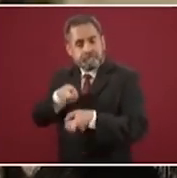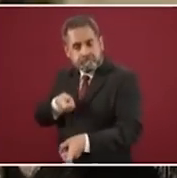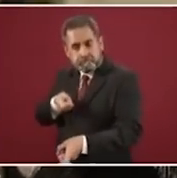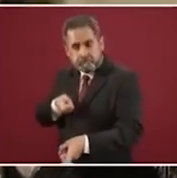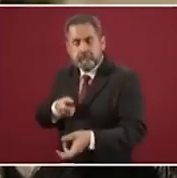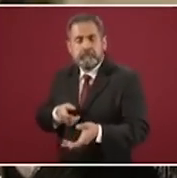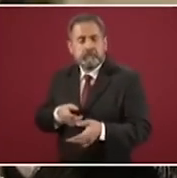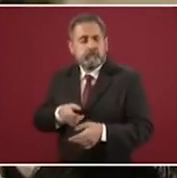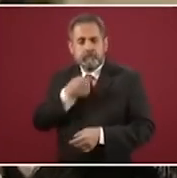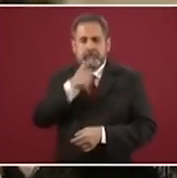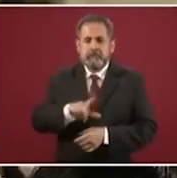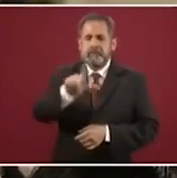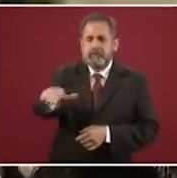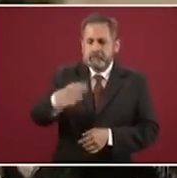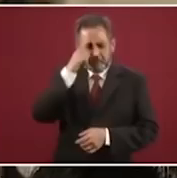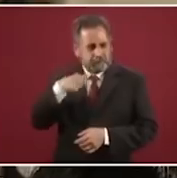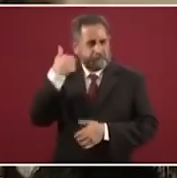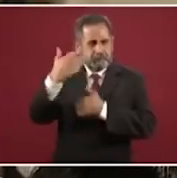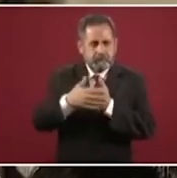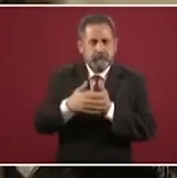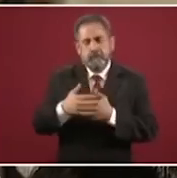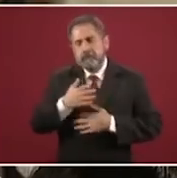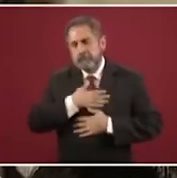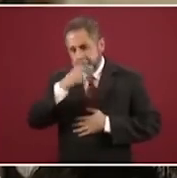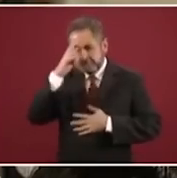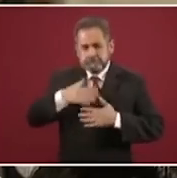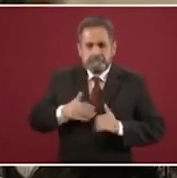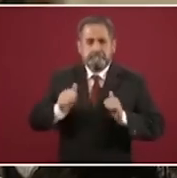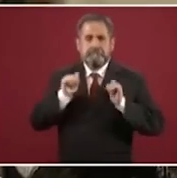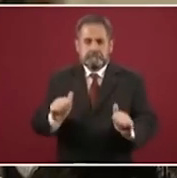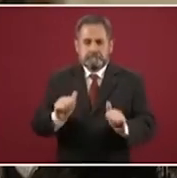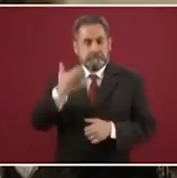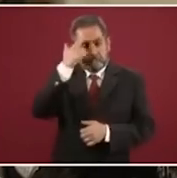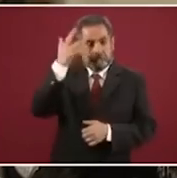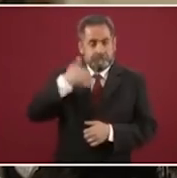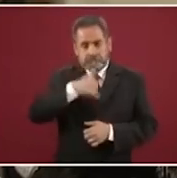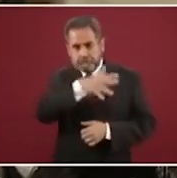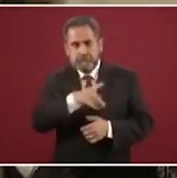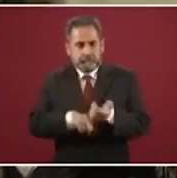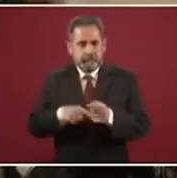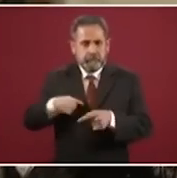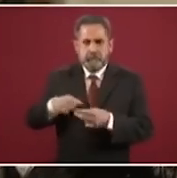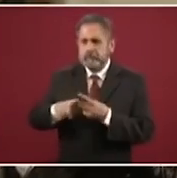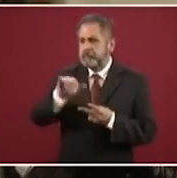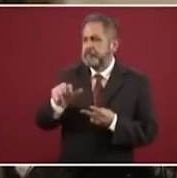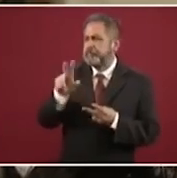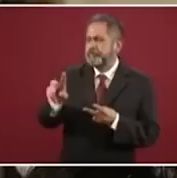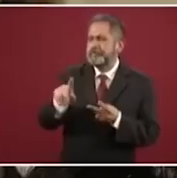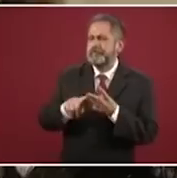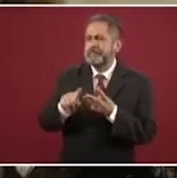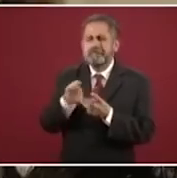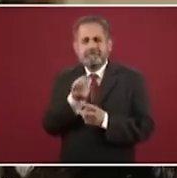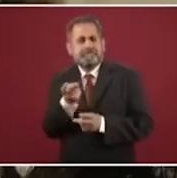Lo pospuso para cuando su revolución triunfar, pues estamos vivos, Pepe Reveles, Mercedes Aguilar, Berta Becerra, Javier Lozada, un grupo de